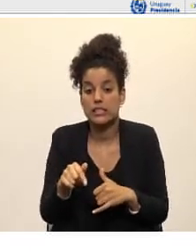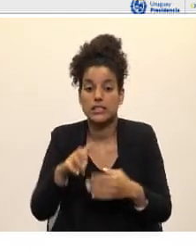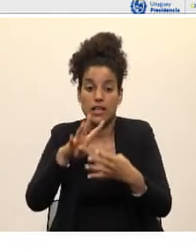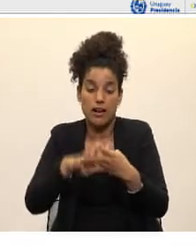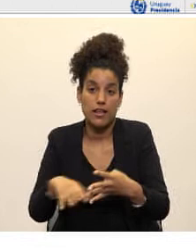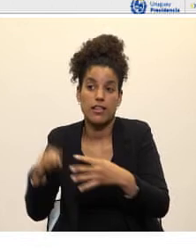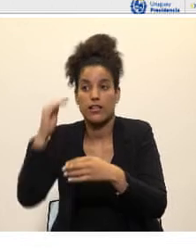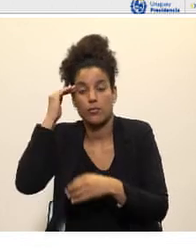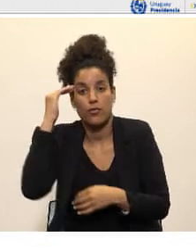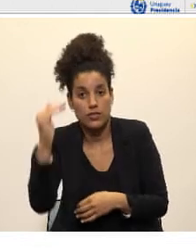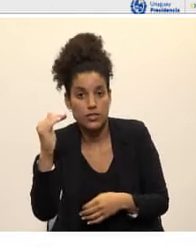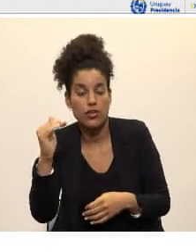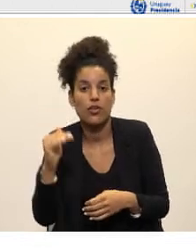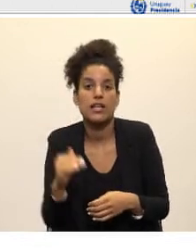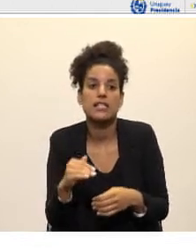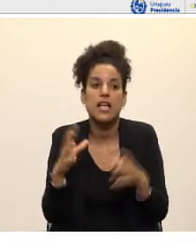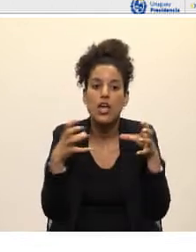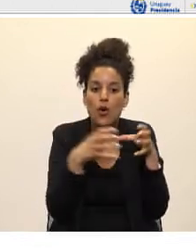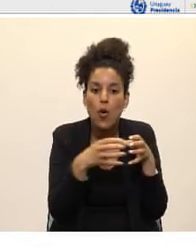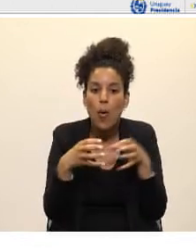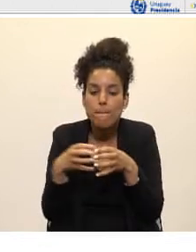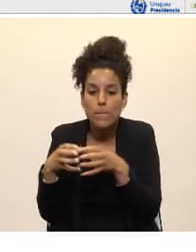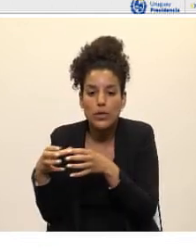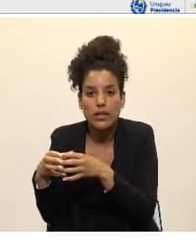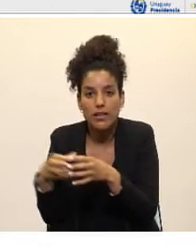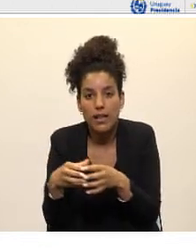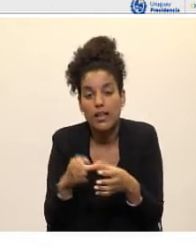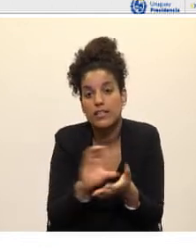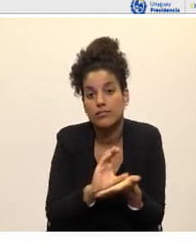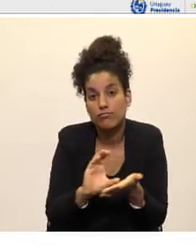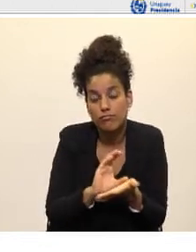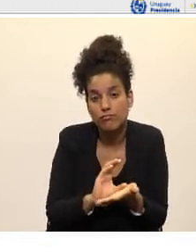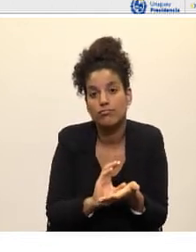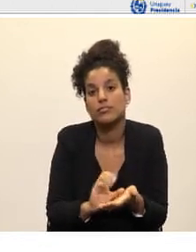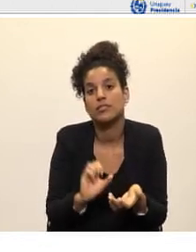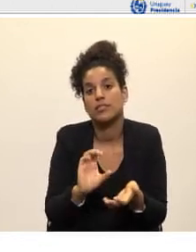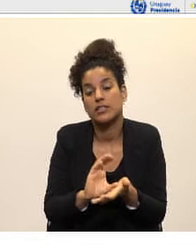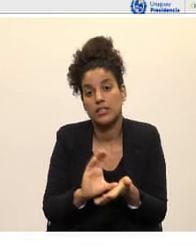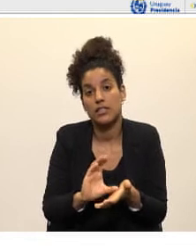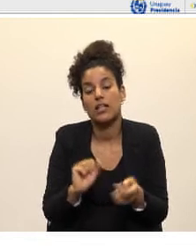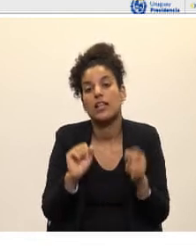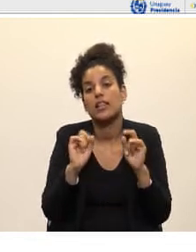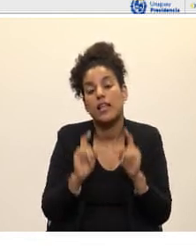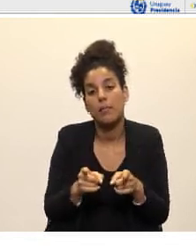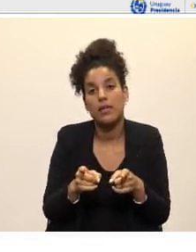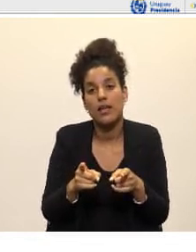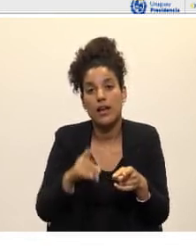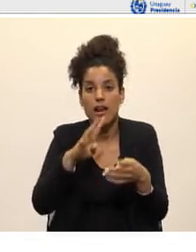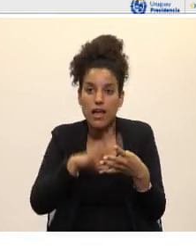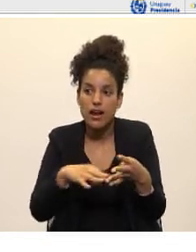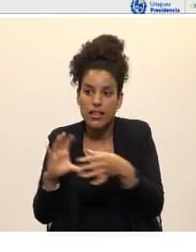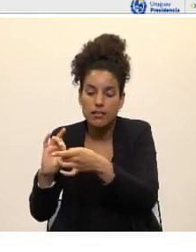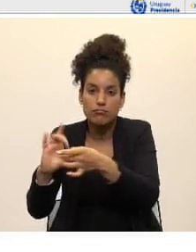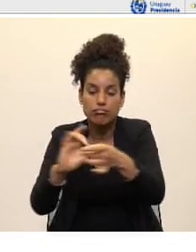de profesores, redes y comunidades de instituciones educativas y también las redes vinculadas con